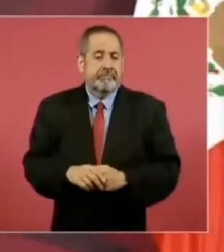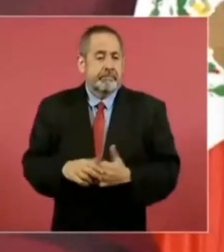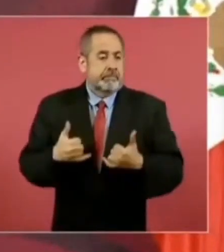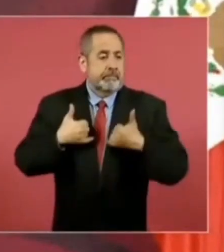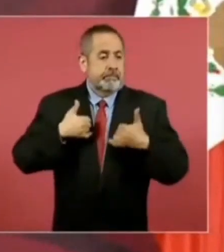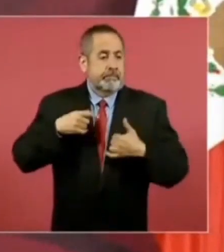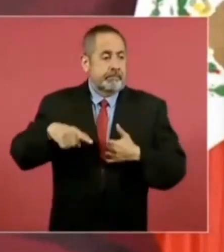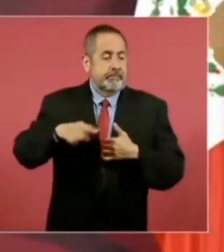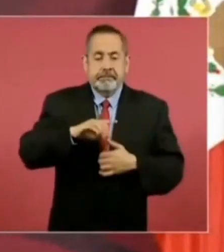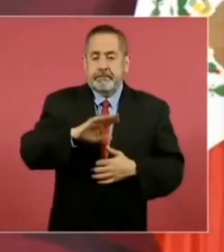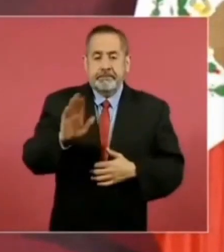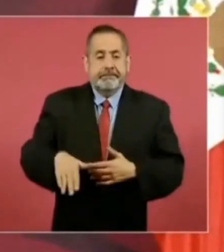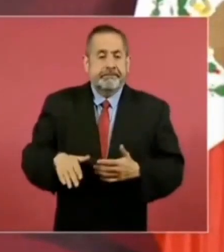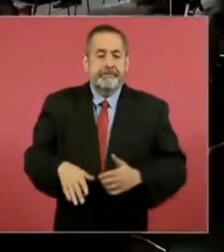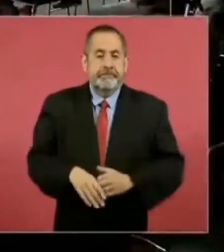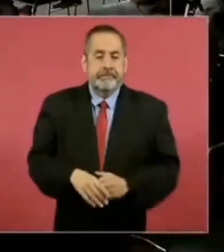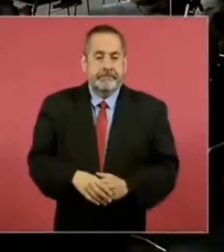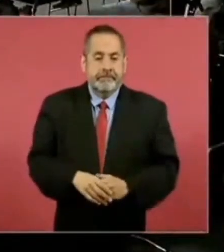jóvenes.